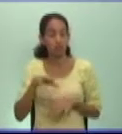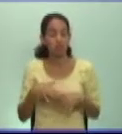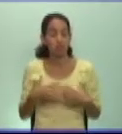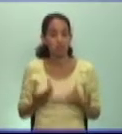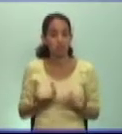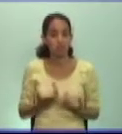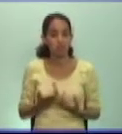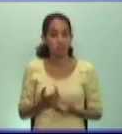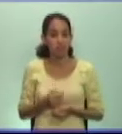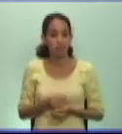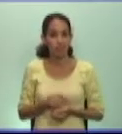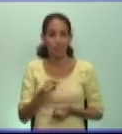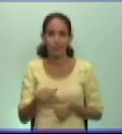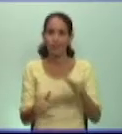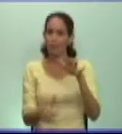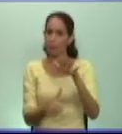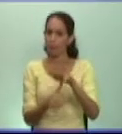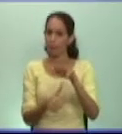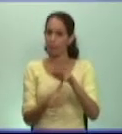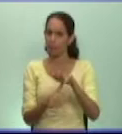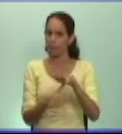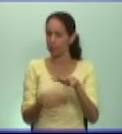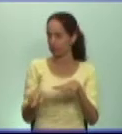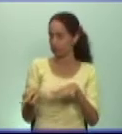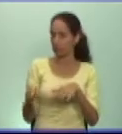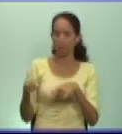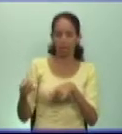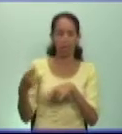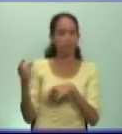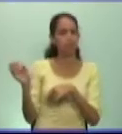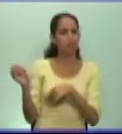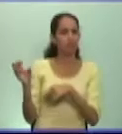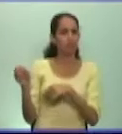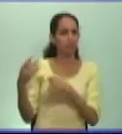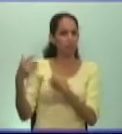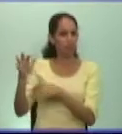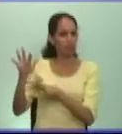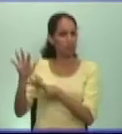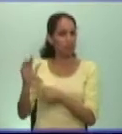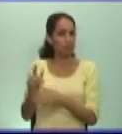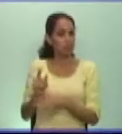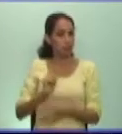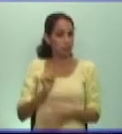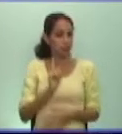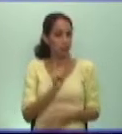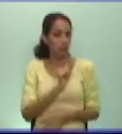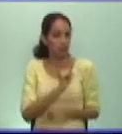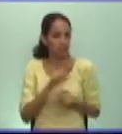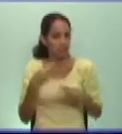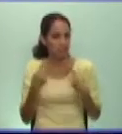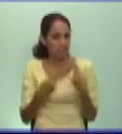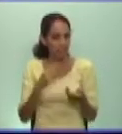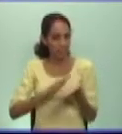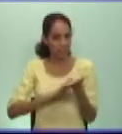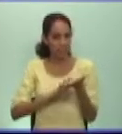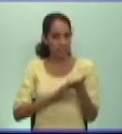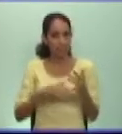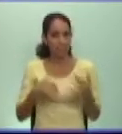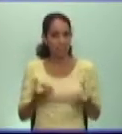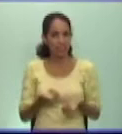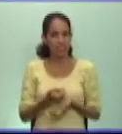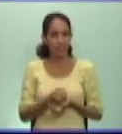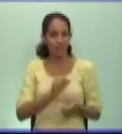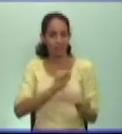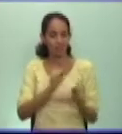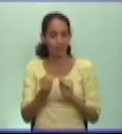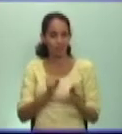presidente ha perdido un poco de prestigio y esto que nos está determinando, que ahora el Congreso va a tener la voz dominante en